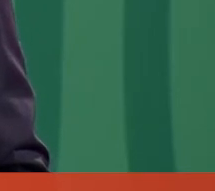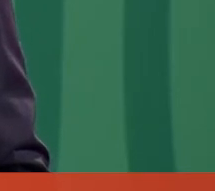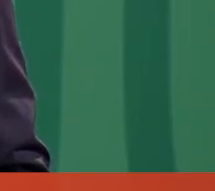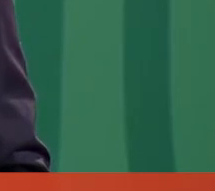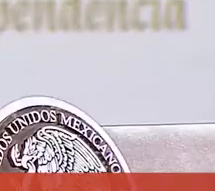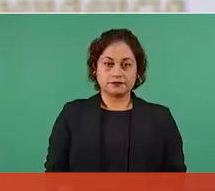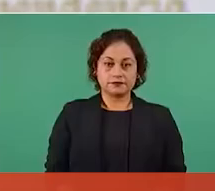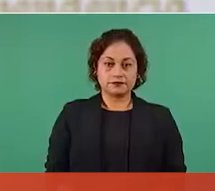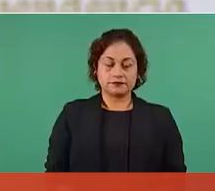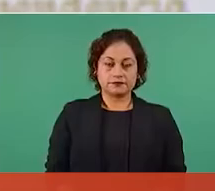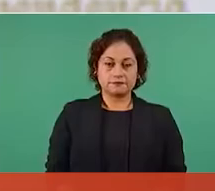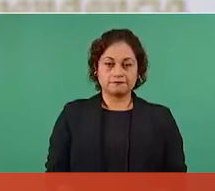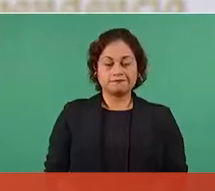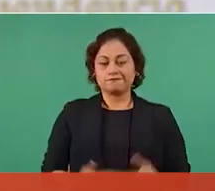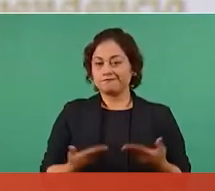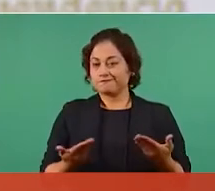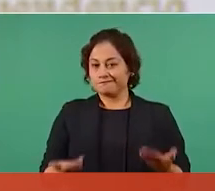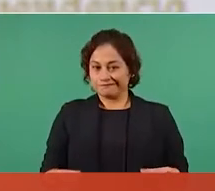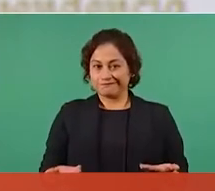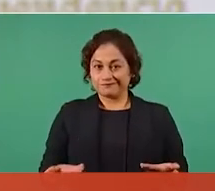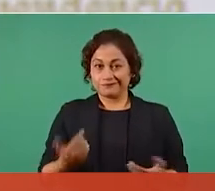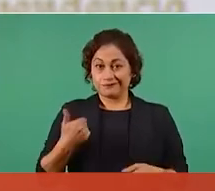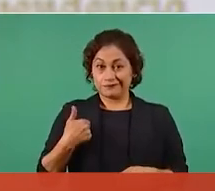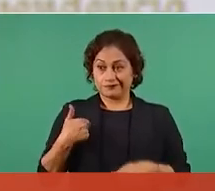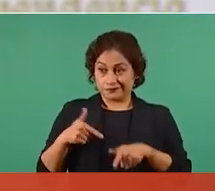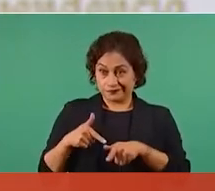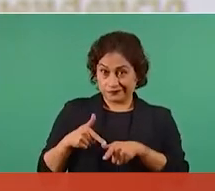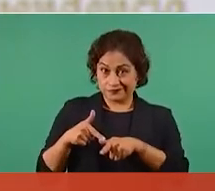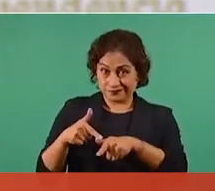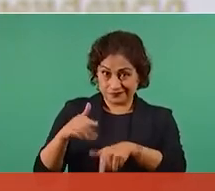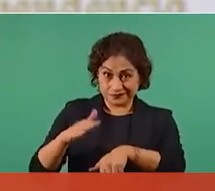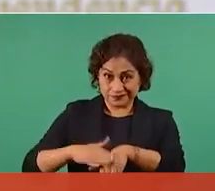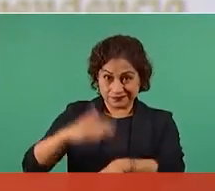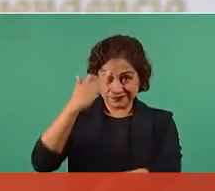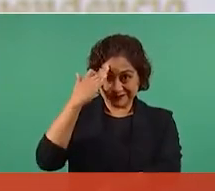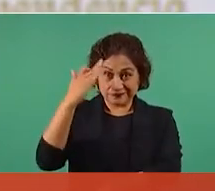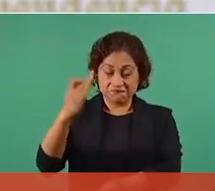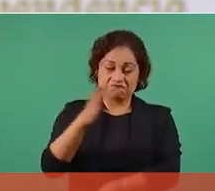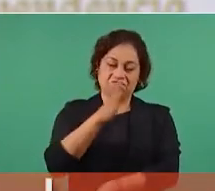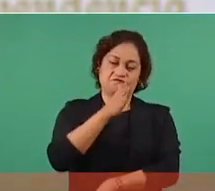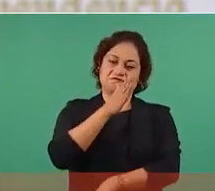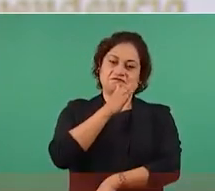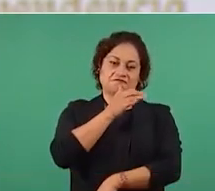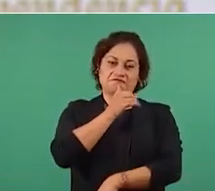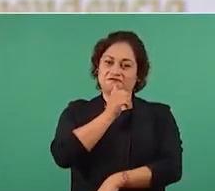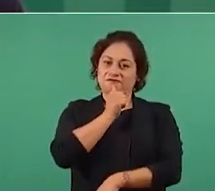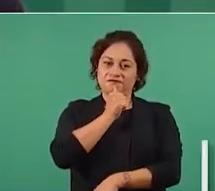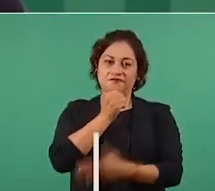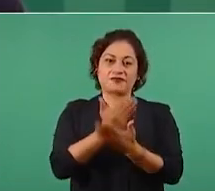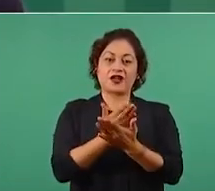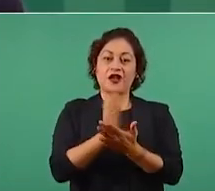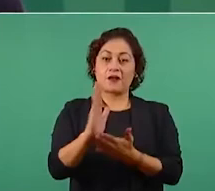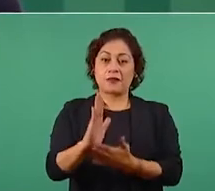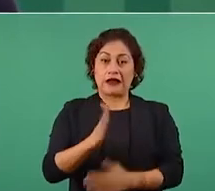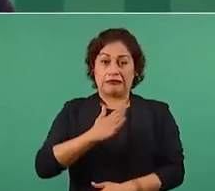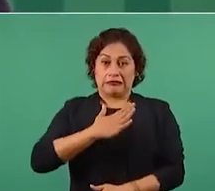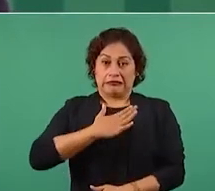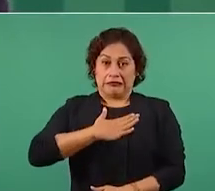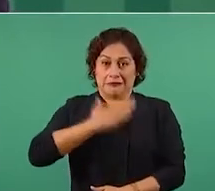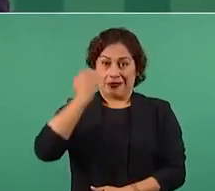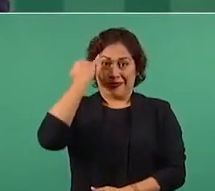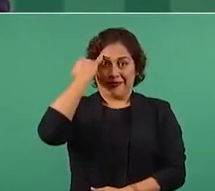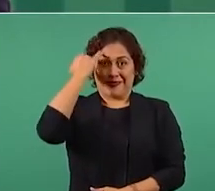Entonces, no podría más tiempo, además, no me lo permitirían mis convicciones. Soy